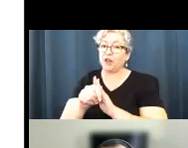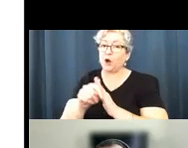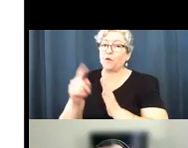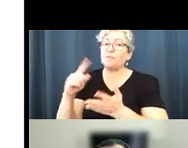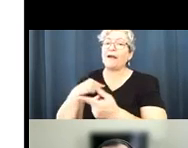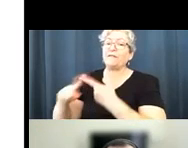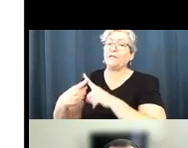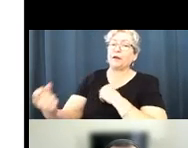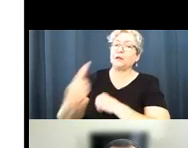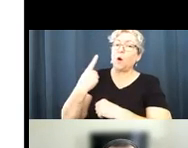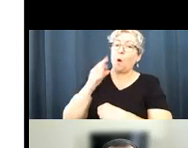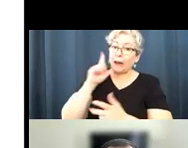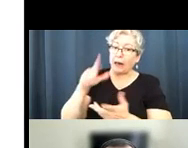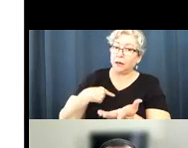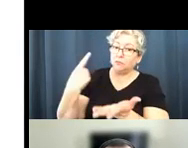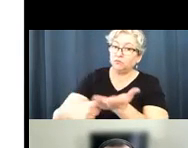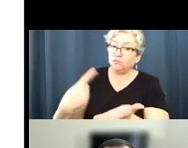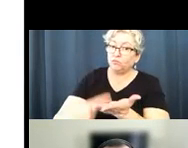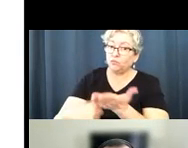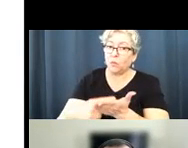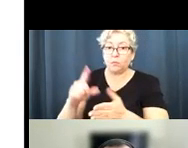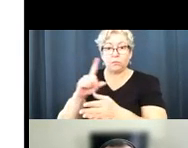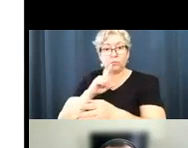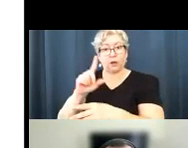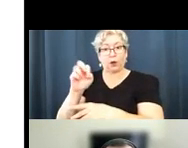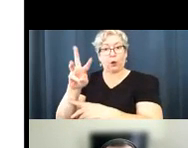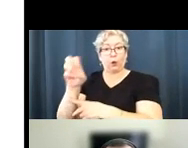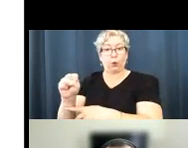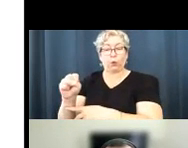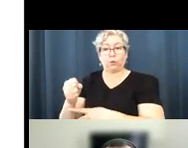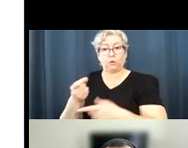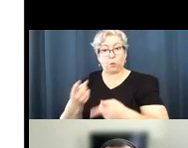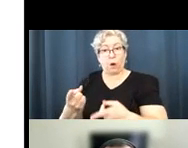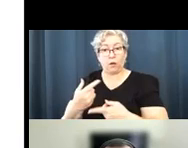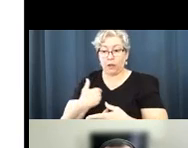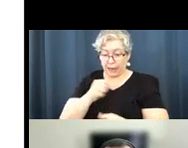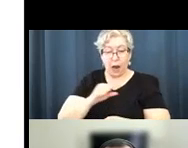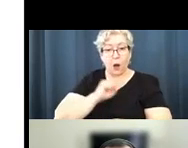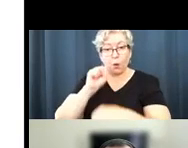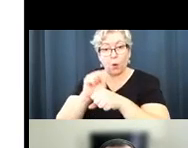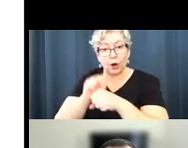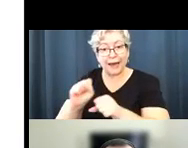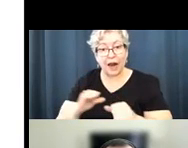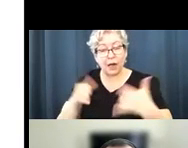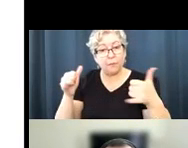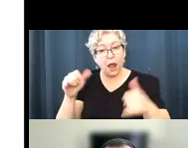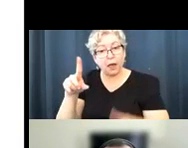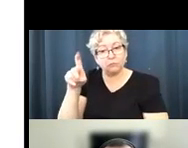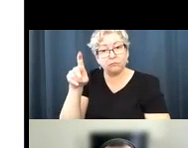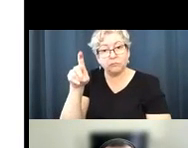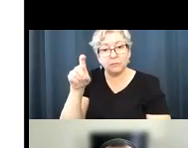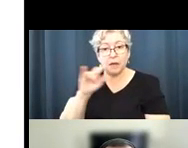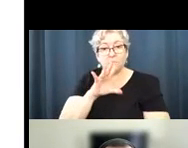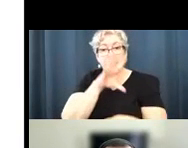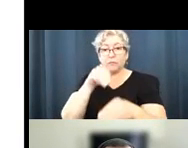ver un video que envió mi amigo o poder hablar con el grupo de compañeros